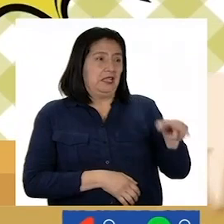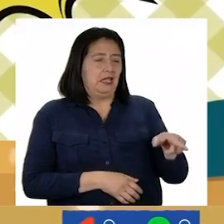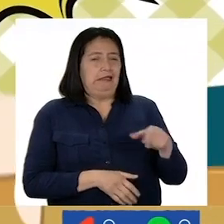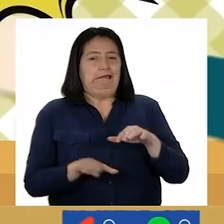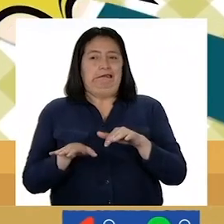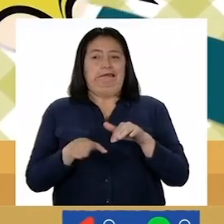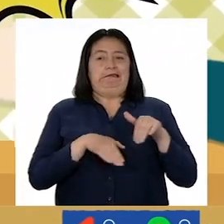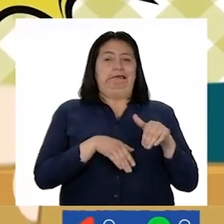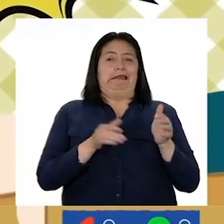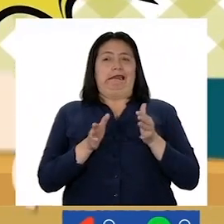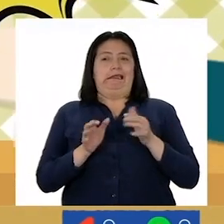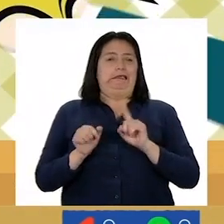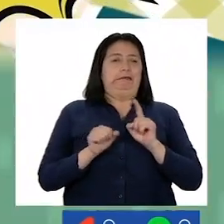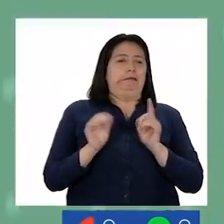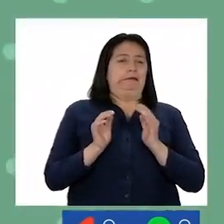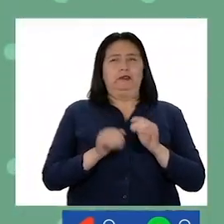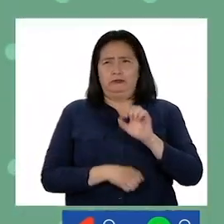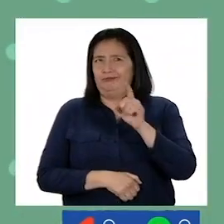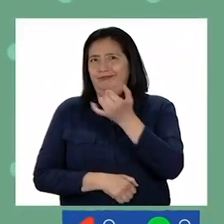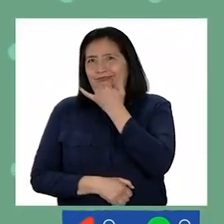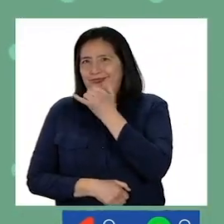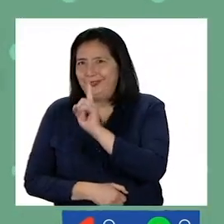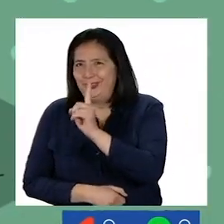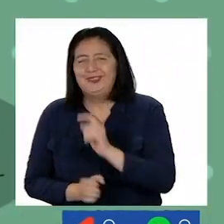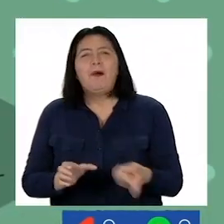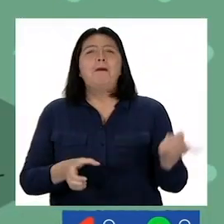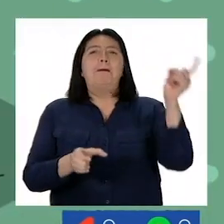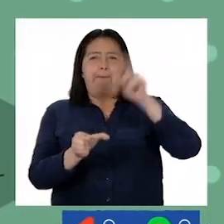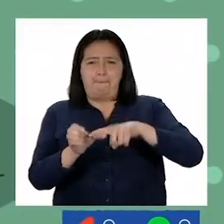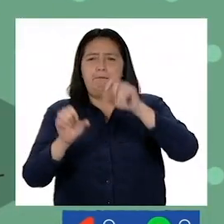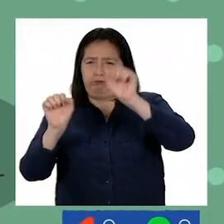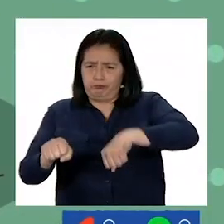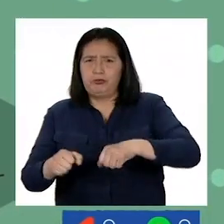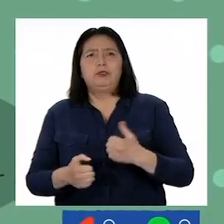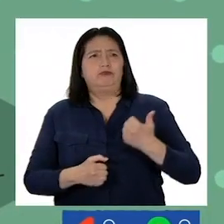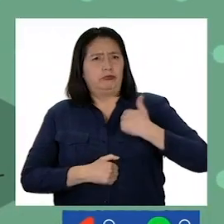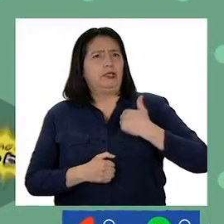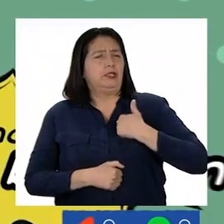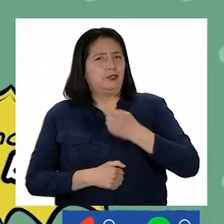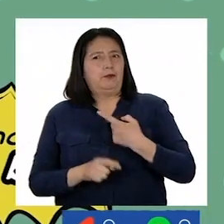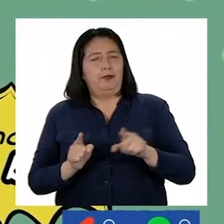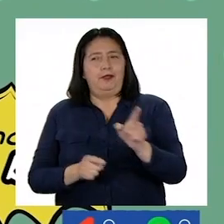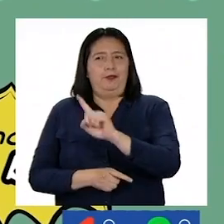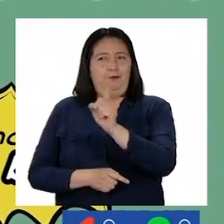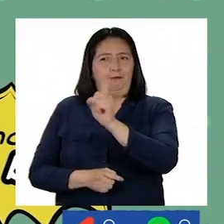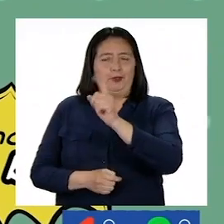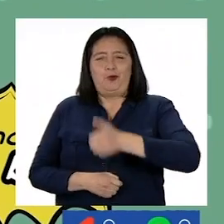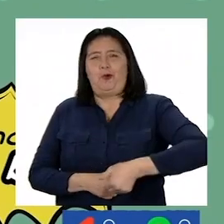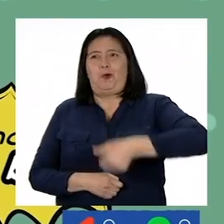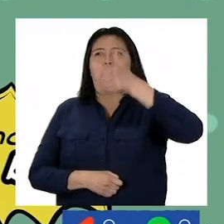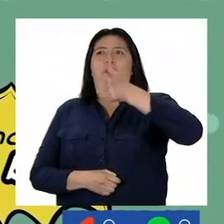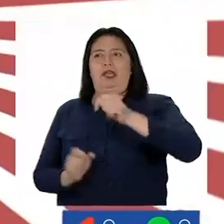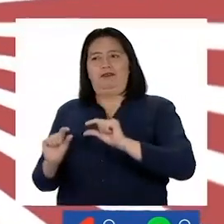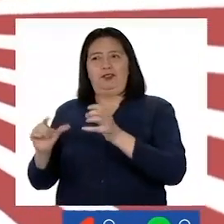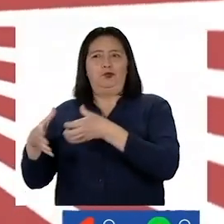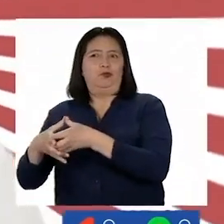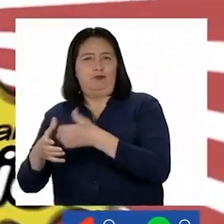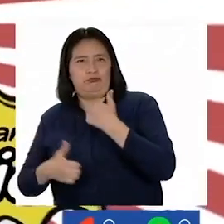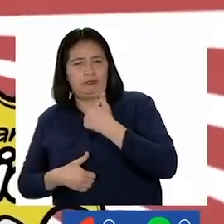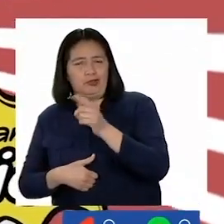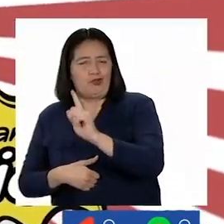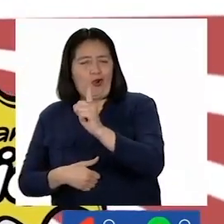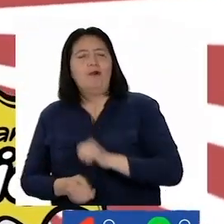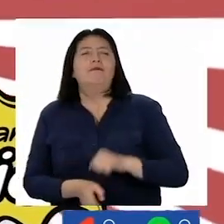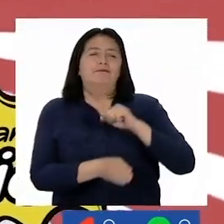corrió de la guerra, te equivocas, pues él participó en el ejército peruano, pero no como jefe de algún batallón, sino